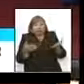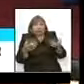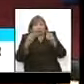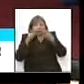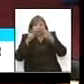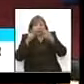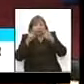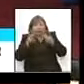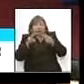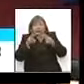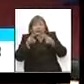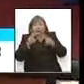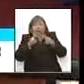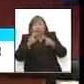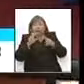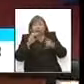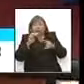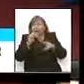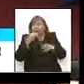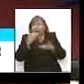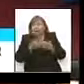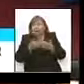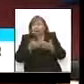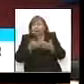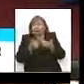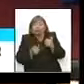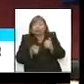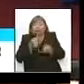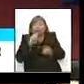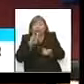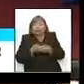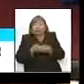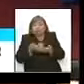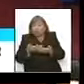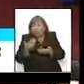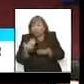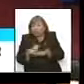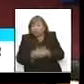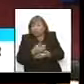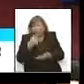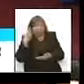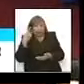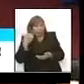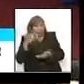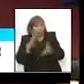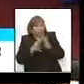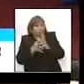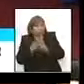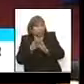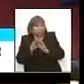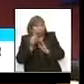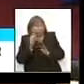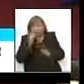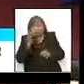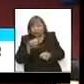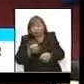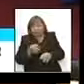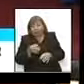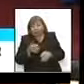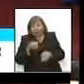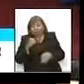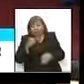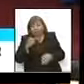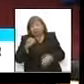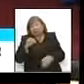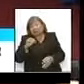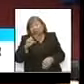régimen parecido al cual sería. Al de Bolsonaro no, porque él es medio loco, fascista, no creen eso. Al de Piñera, de